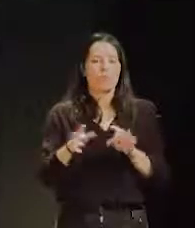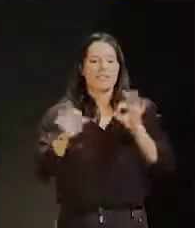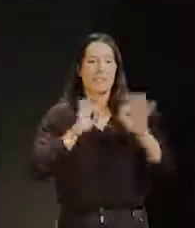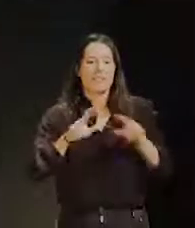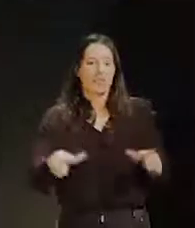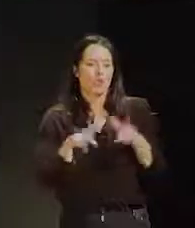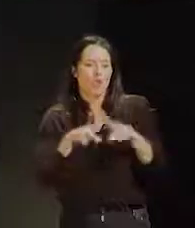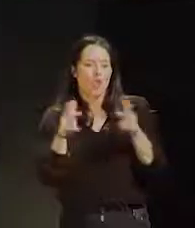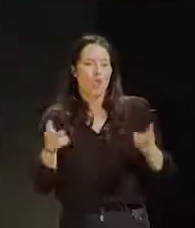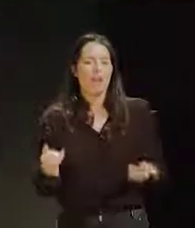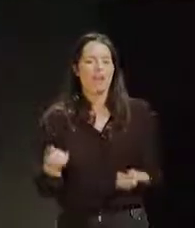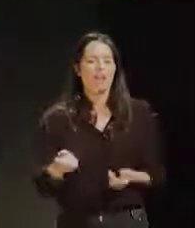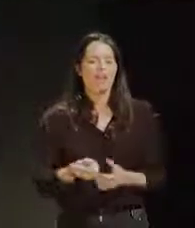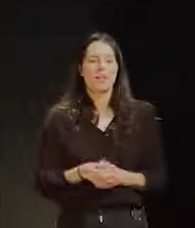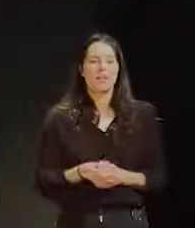teatro